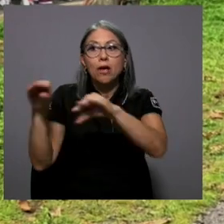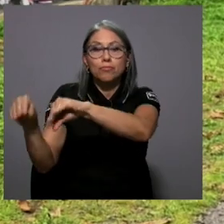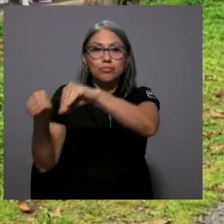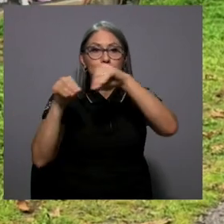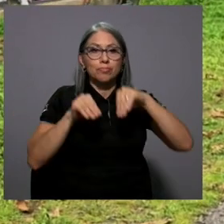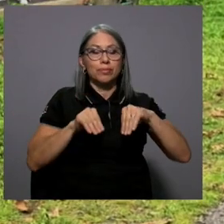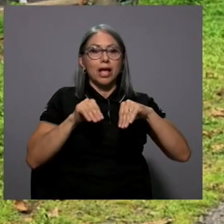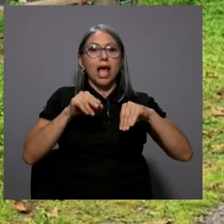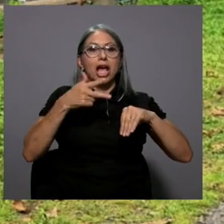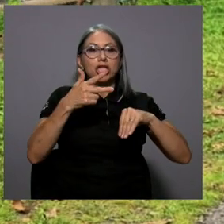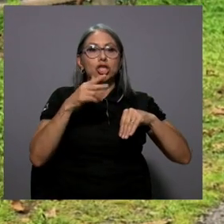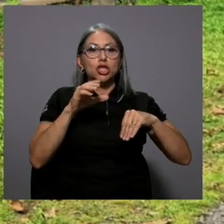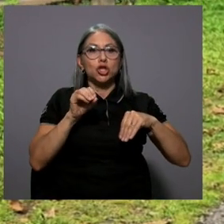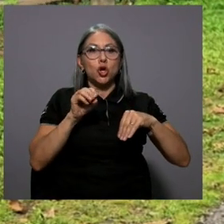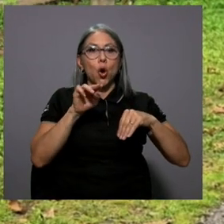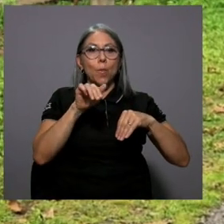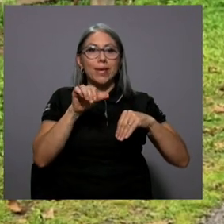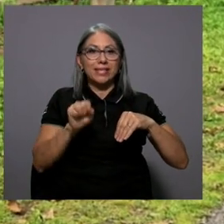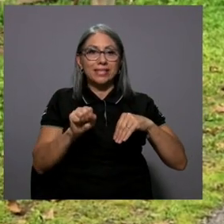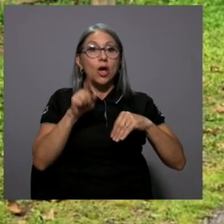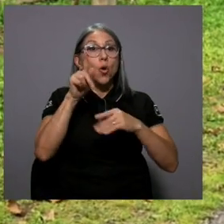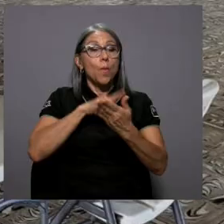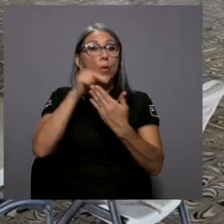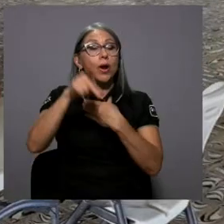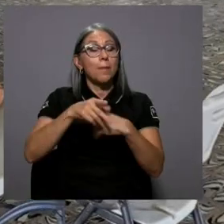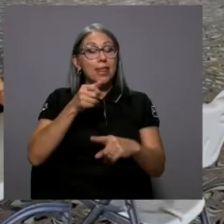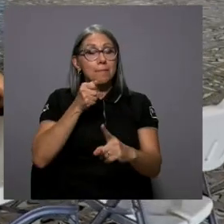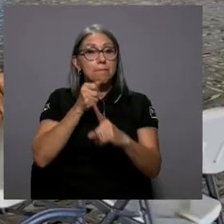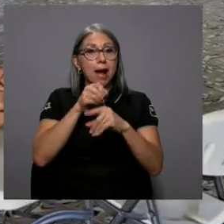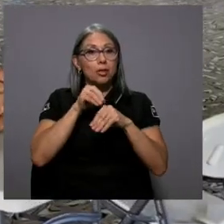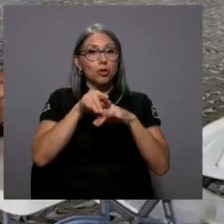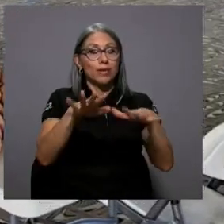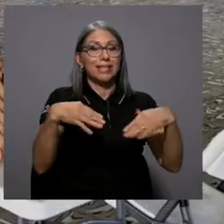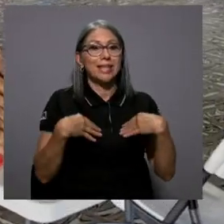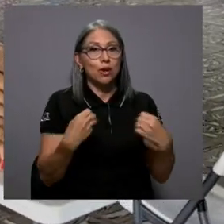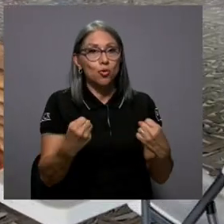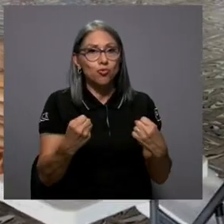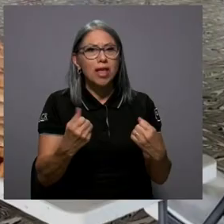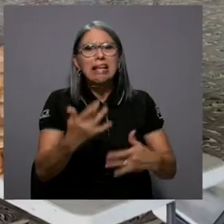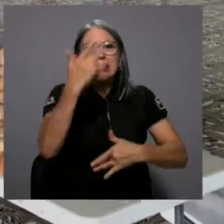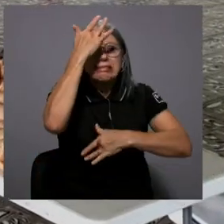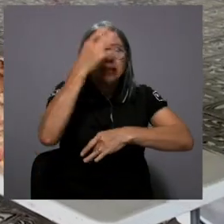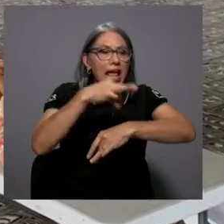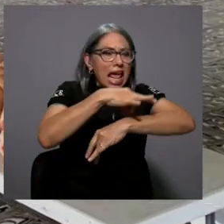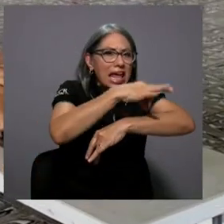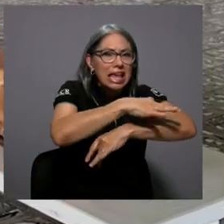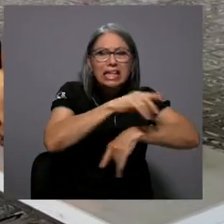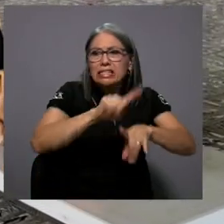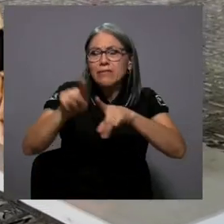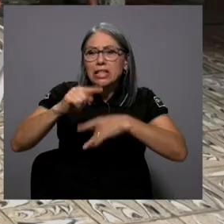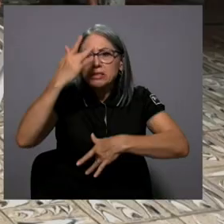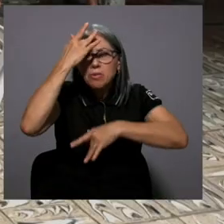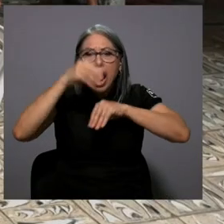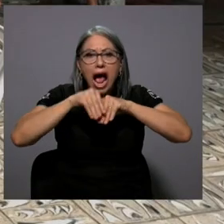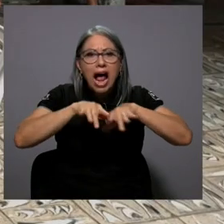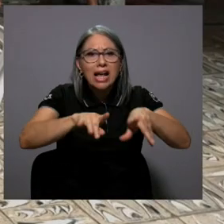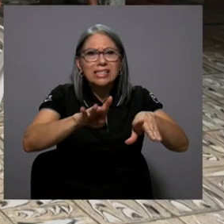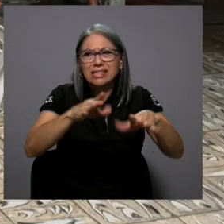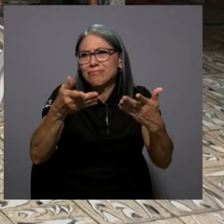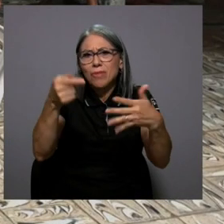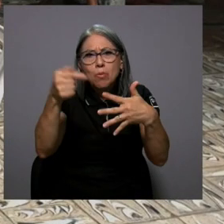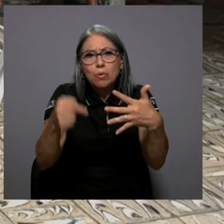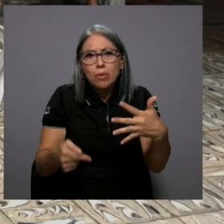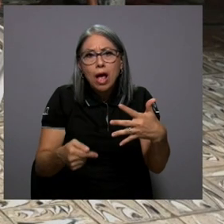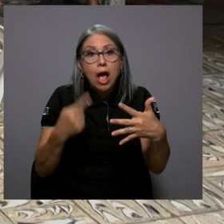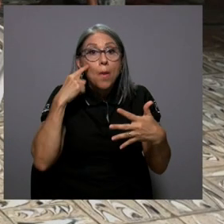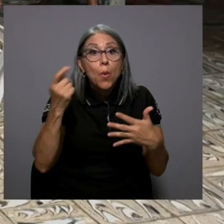Chomis, fue un programa de impacto en salud en cuanto a cuestión de dengues, plagas y de toda cosa, ya que hay cosas